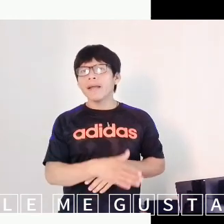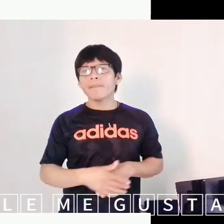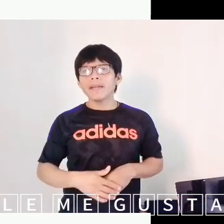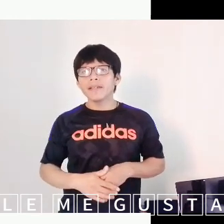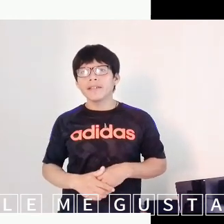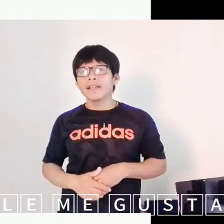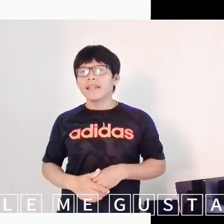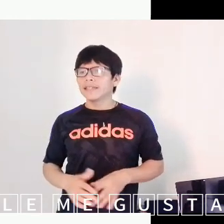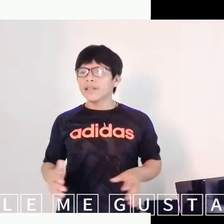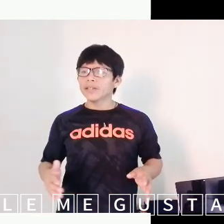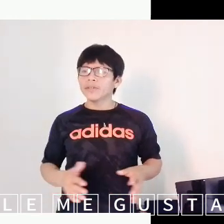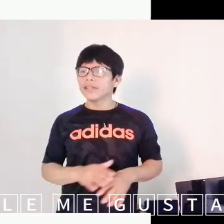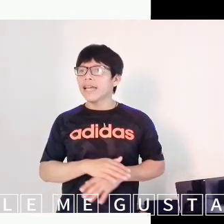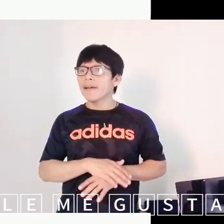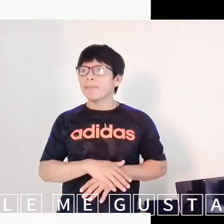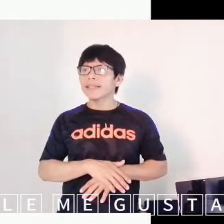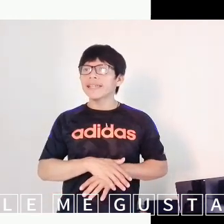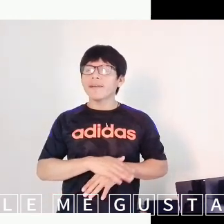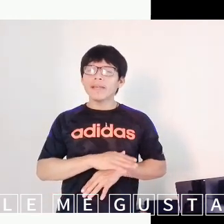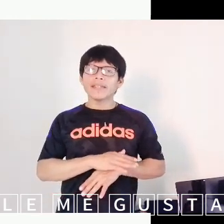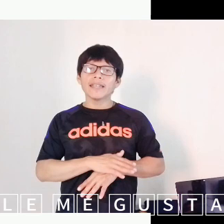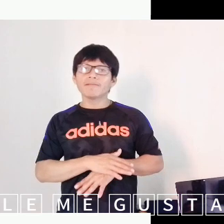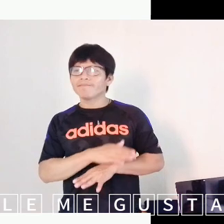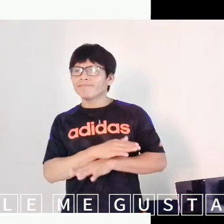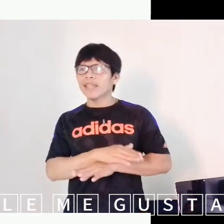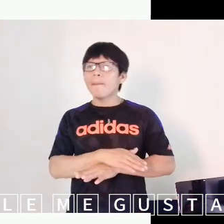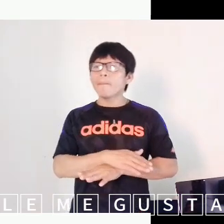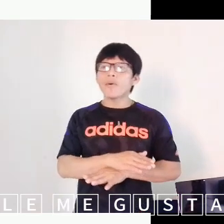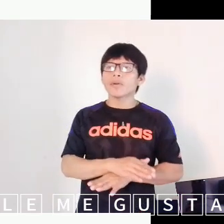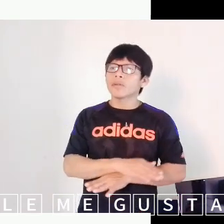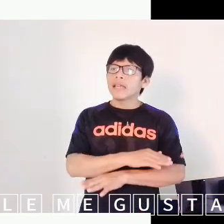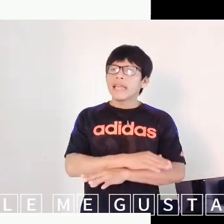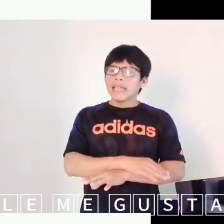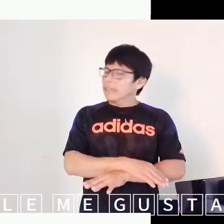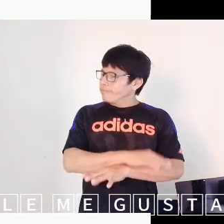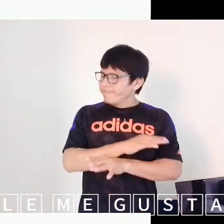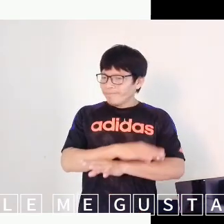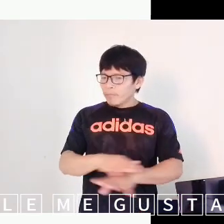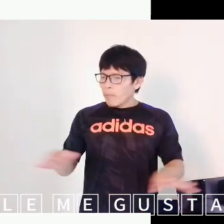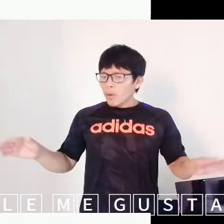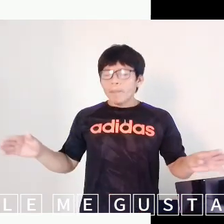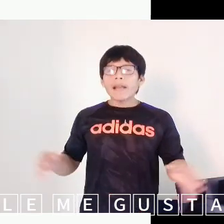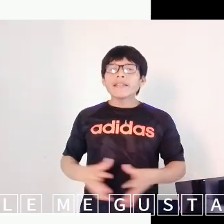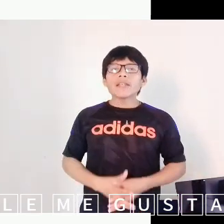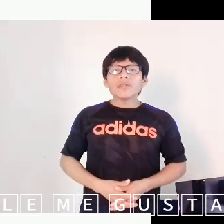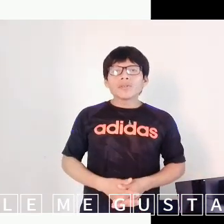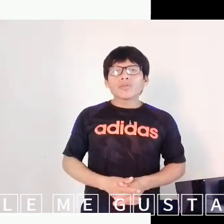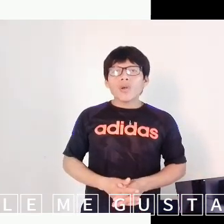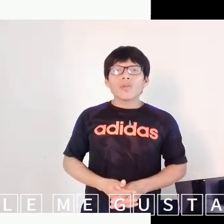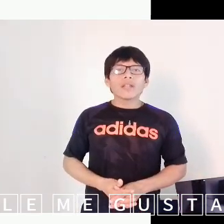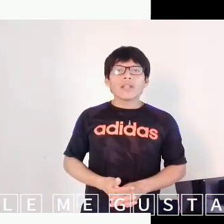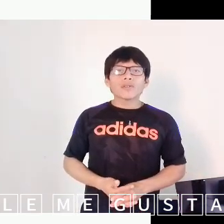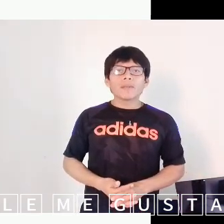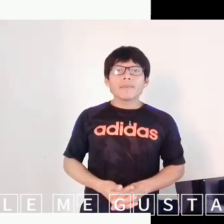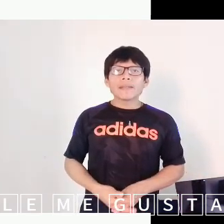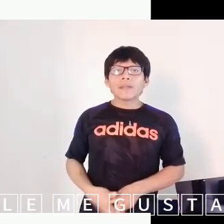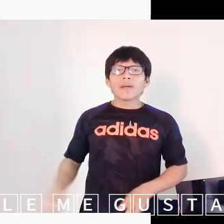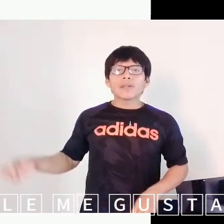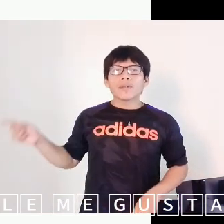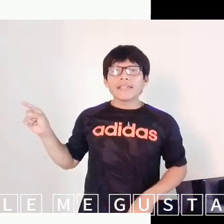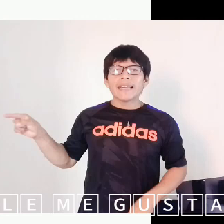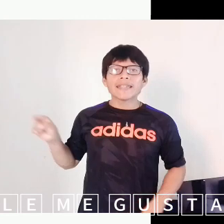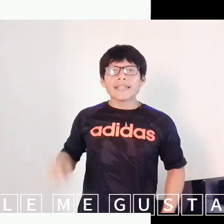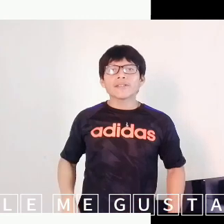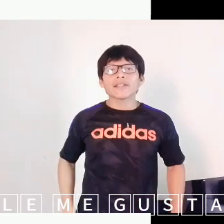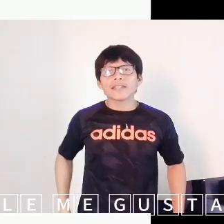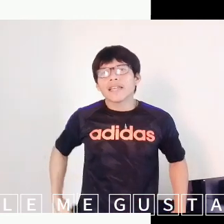este plan B, en serio, señores, ya prácticamente están por perdido todo en el